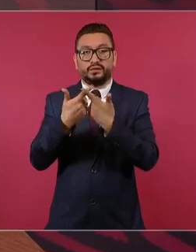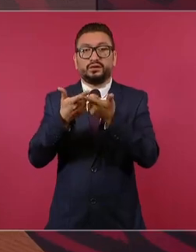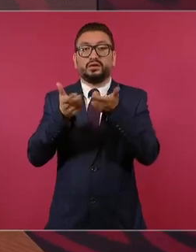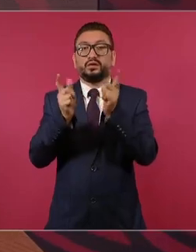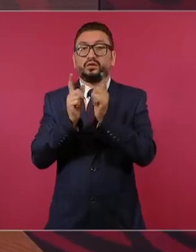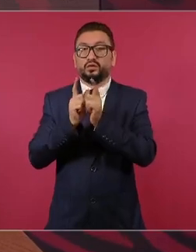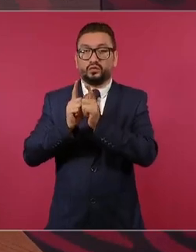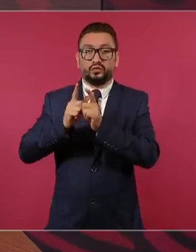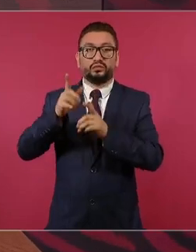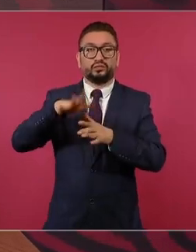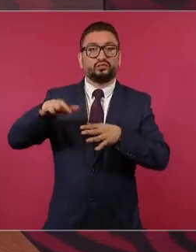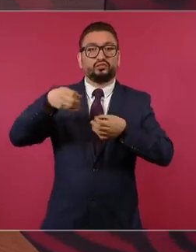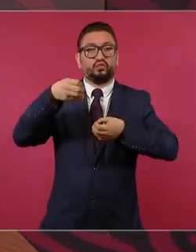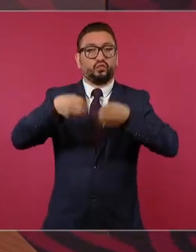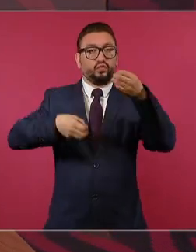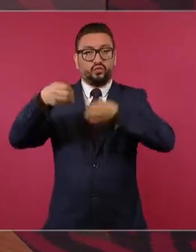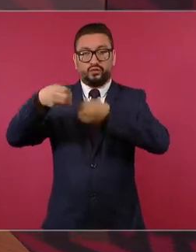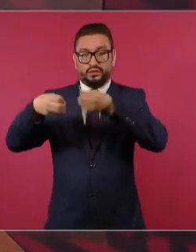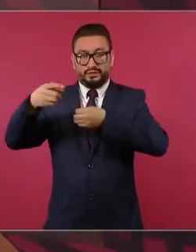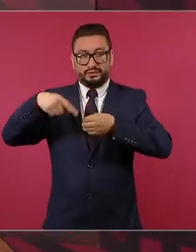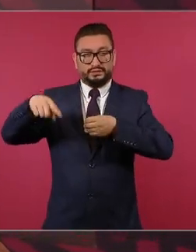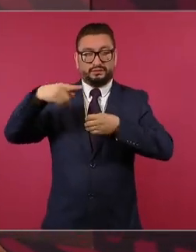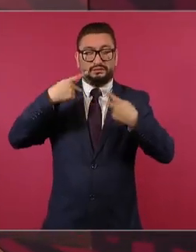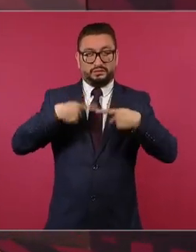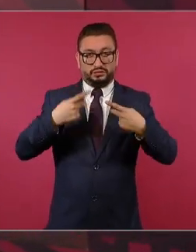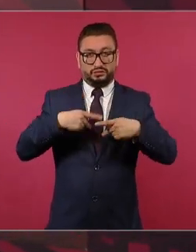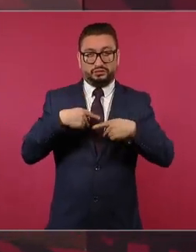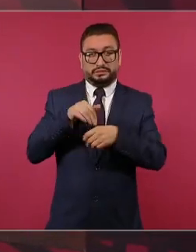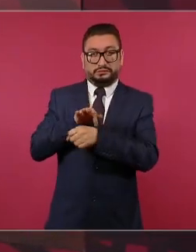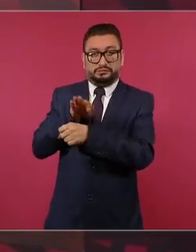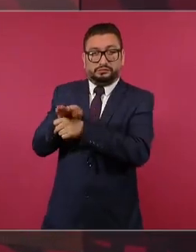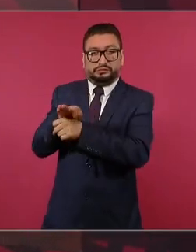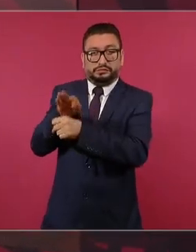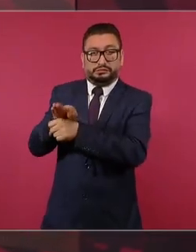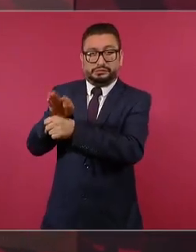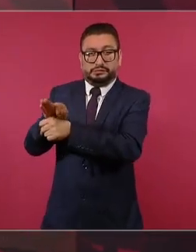blanco, jueces entregando protección,